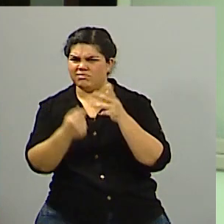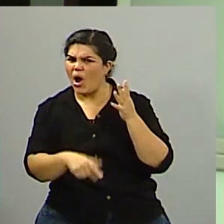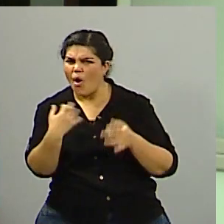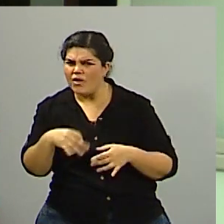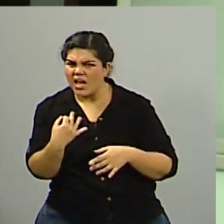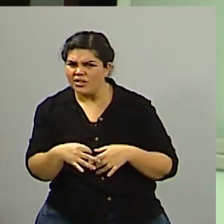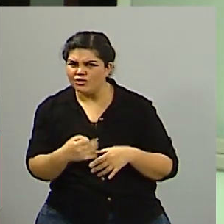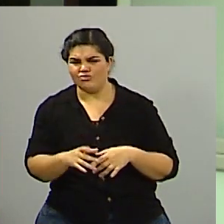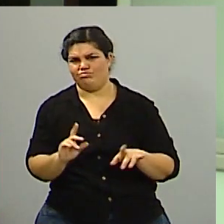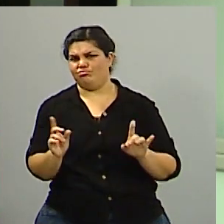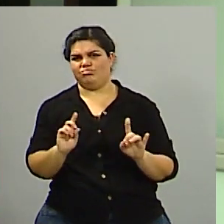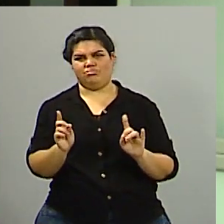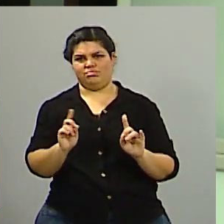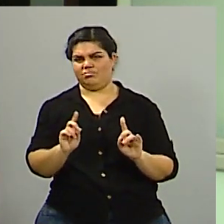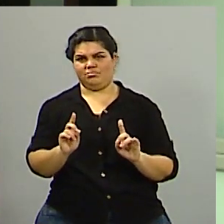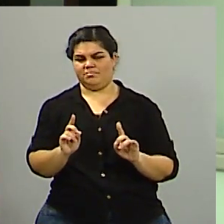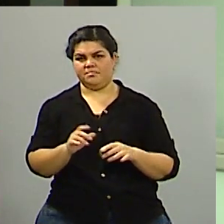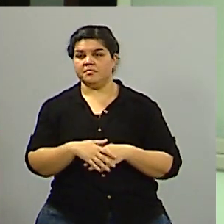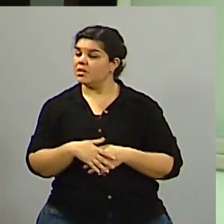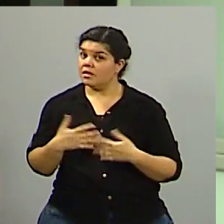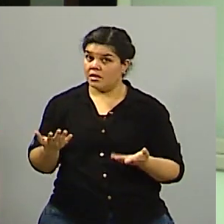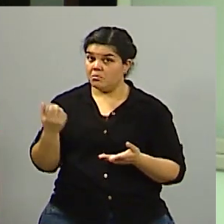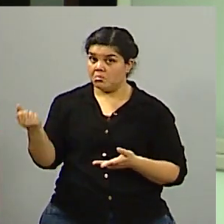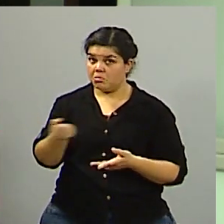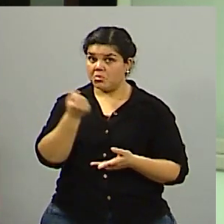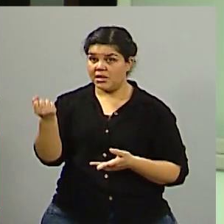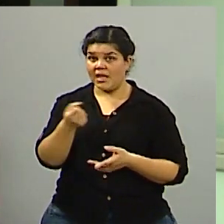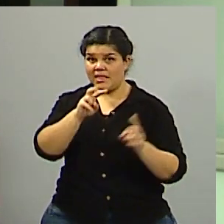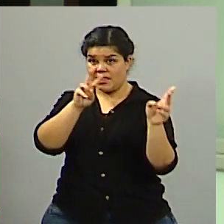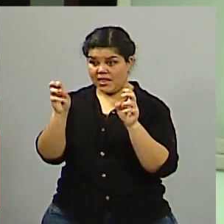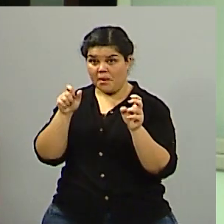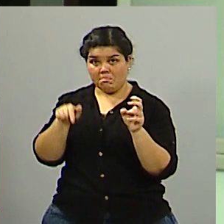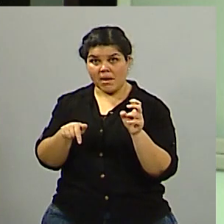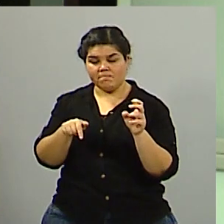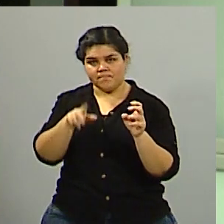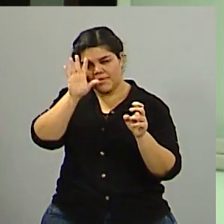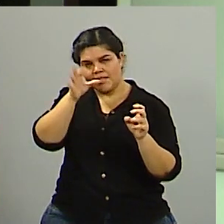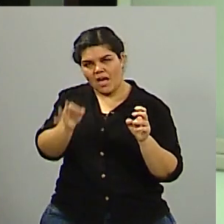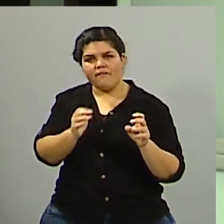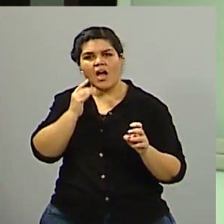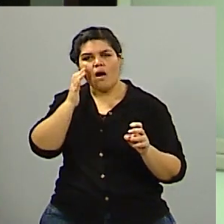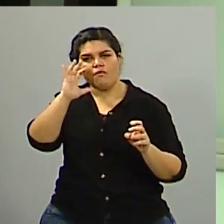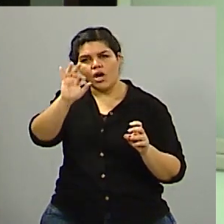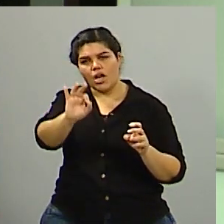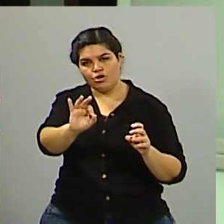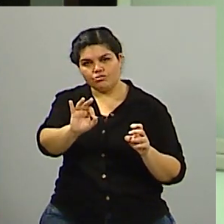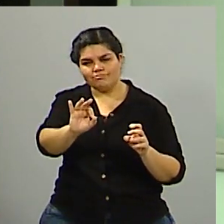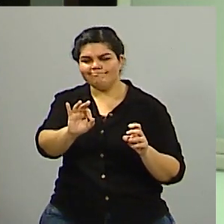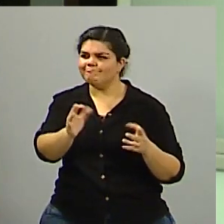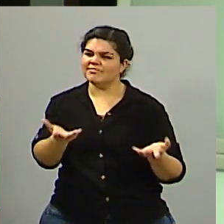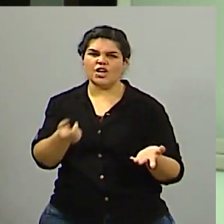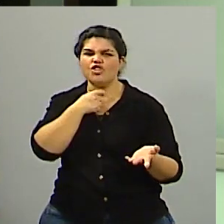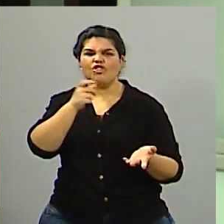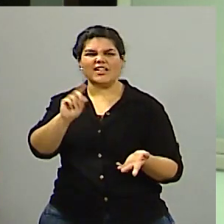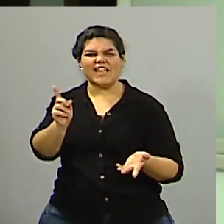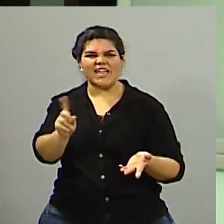bueno traerlo acá al estudio al tema. ¿Por qué? Porque uno conoce también historias de abuelos que tal vez no quieren cuidar